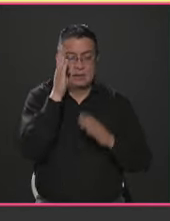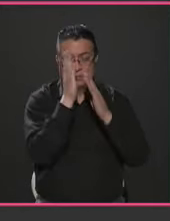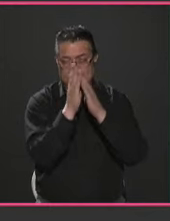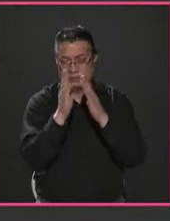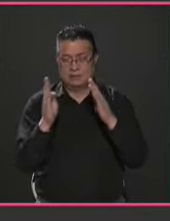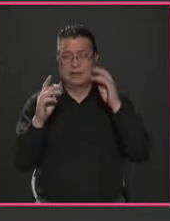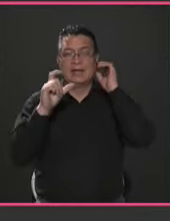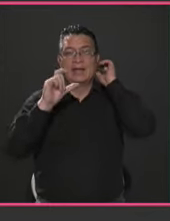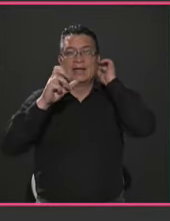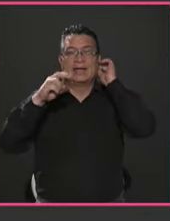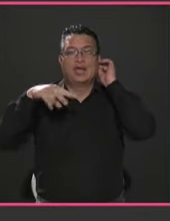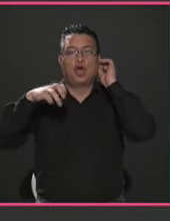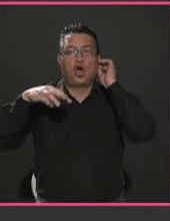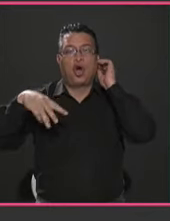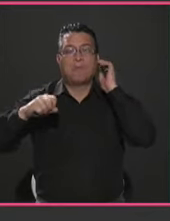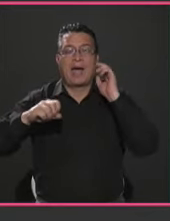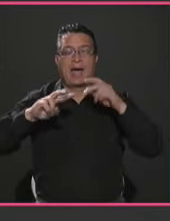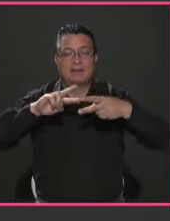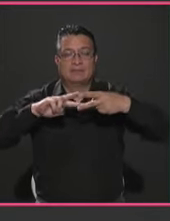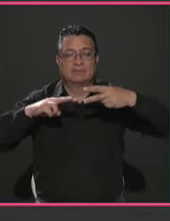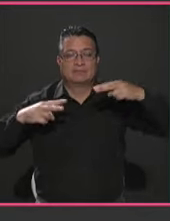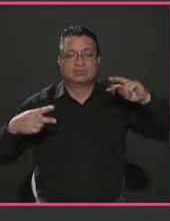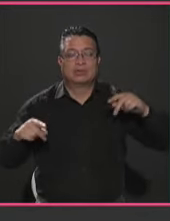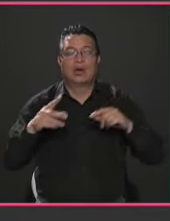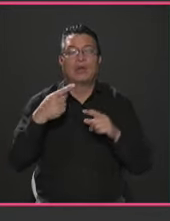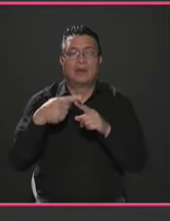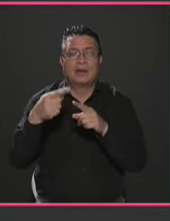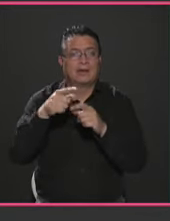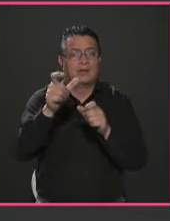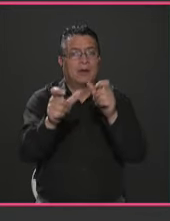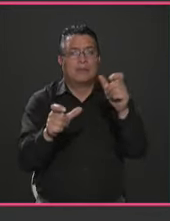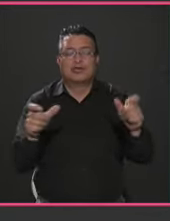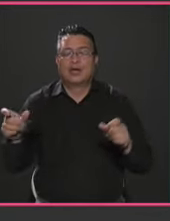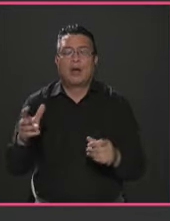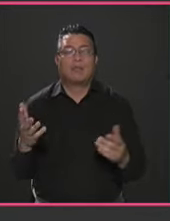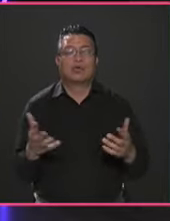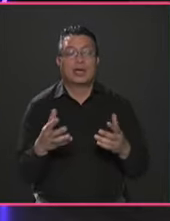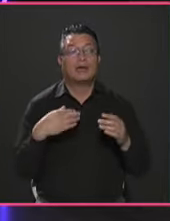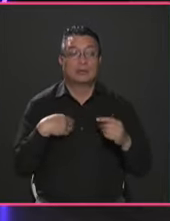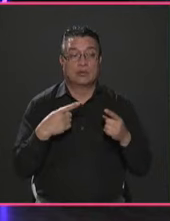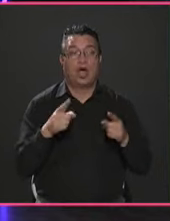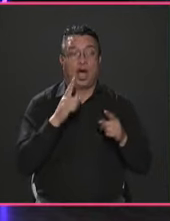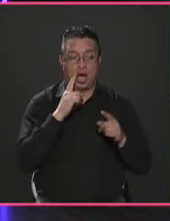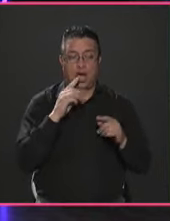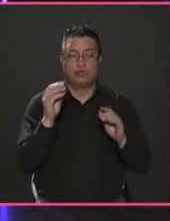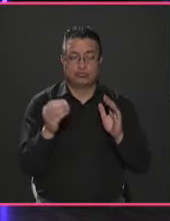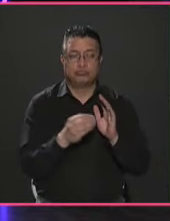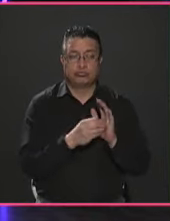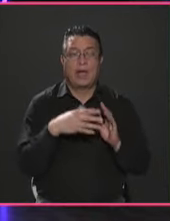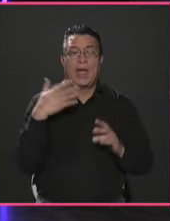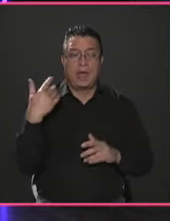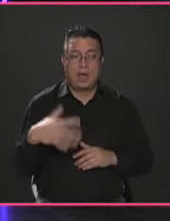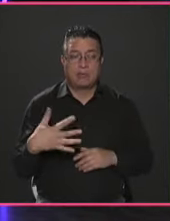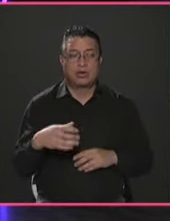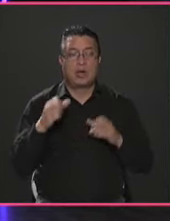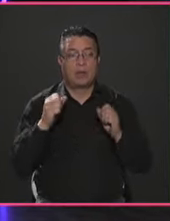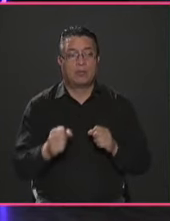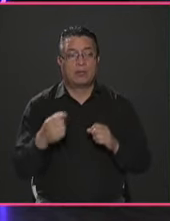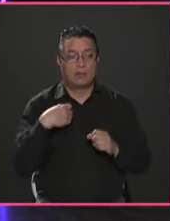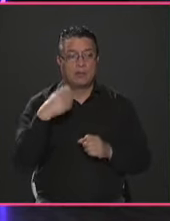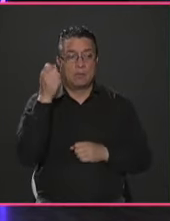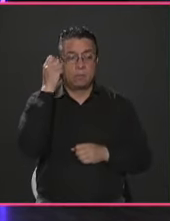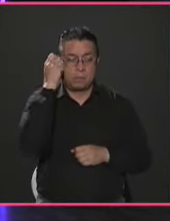tantos genomas de nuestro individuo de las distintas poblaciones Bueno una aplicación importante consiste en eh la medicina